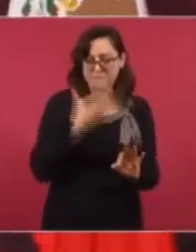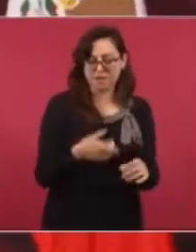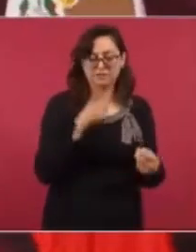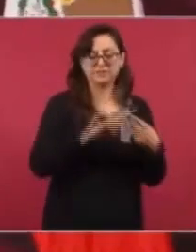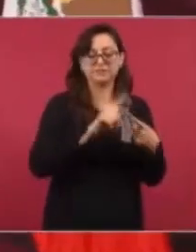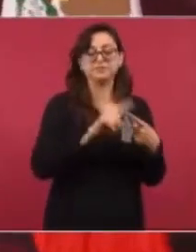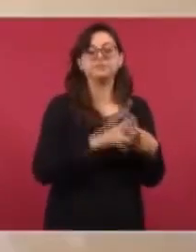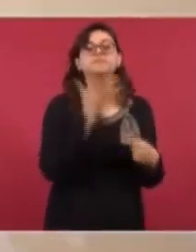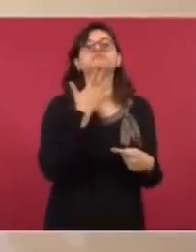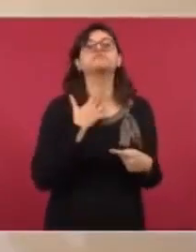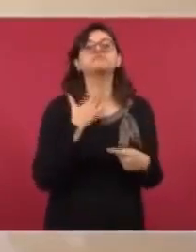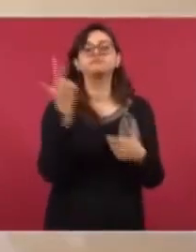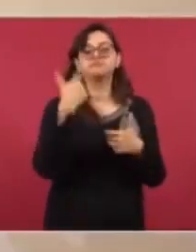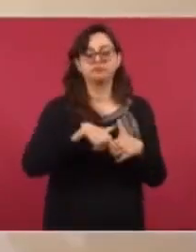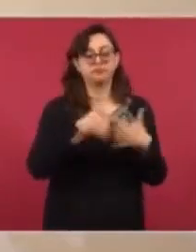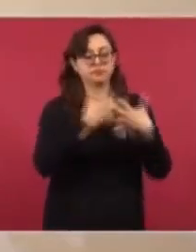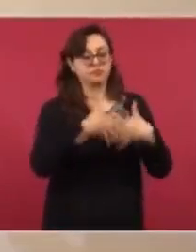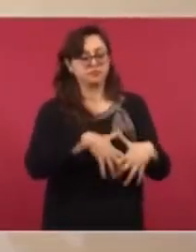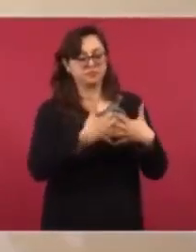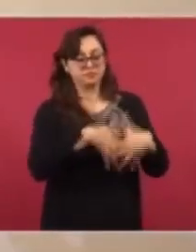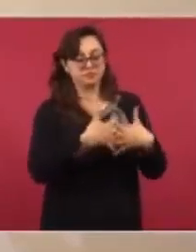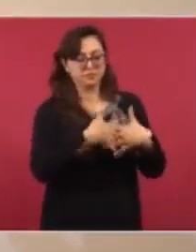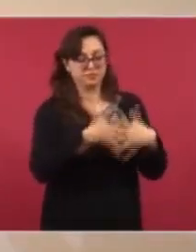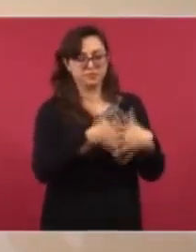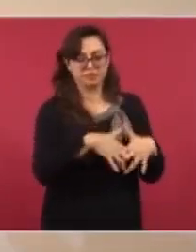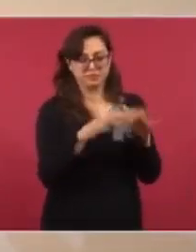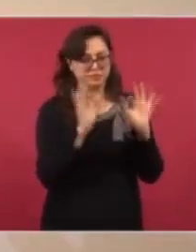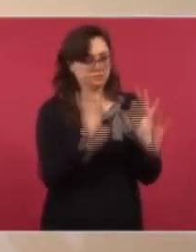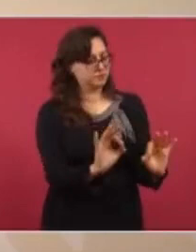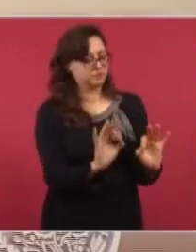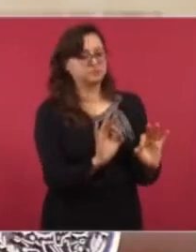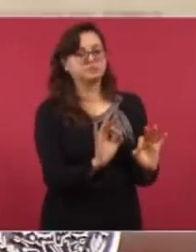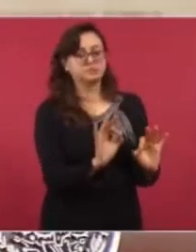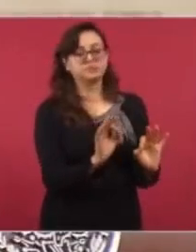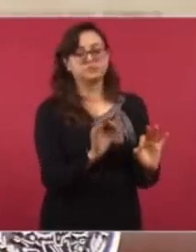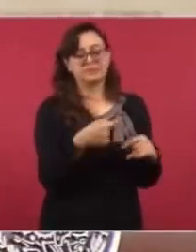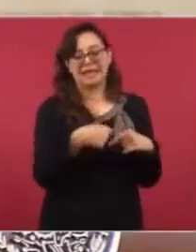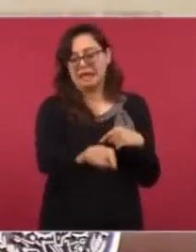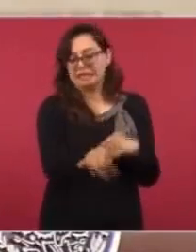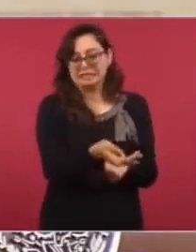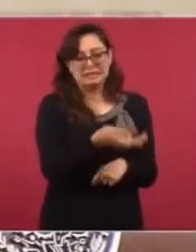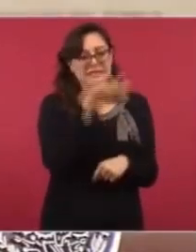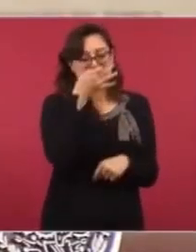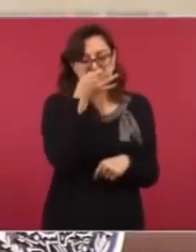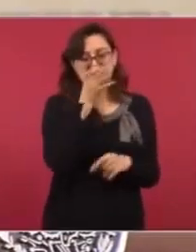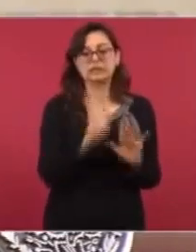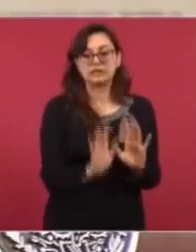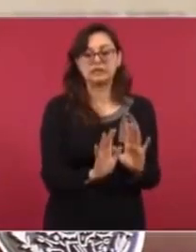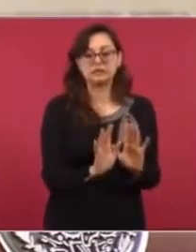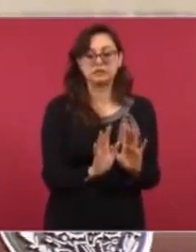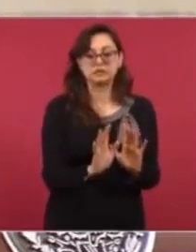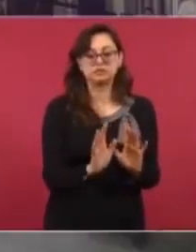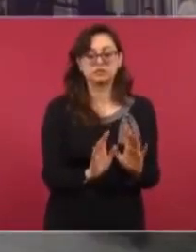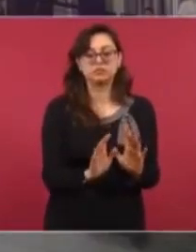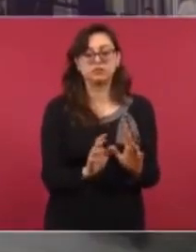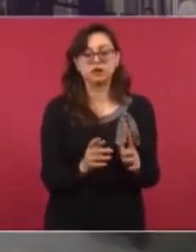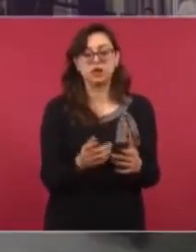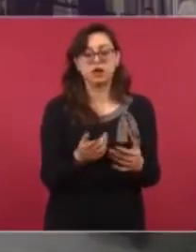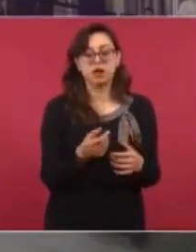tiempo. Va a estar operando, y no solo eso, espero que ya modernizadas las 6